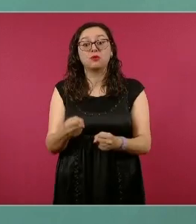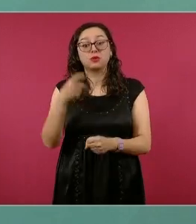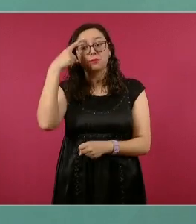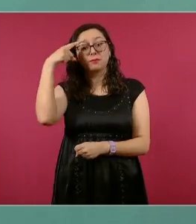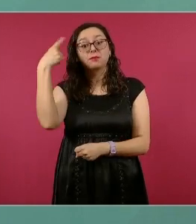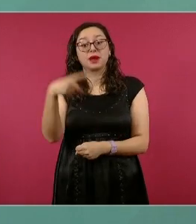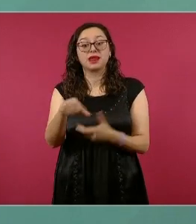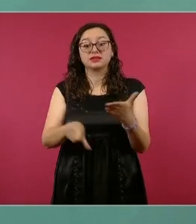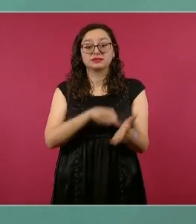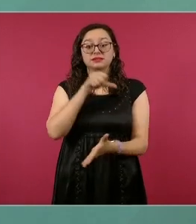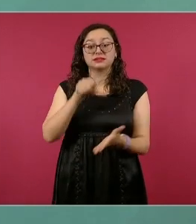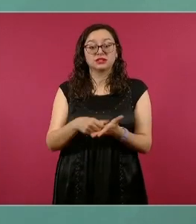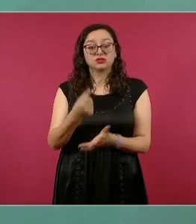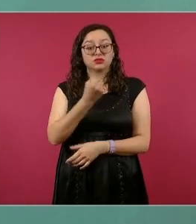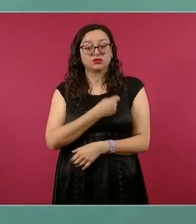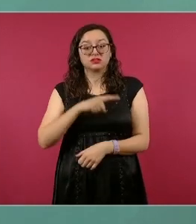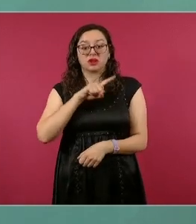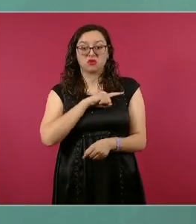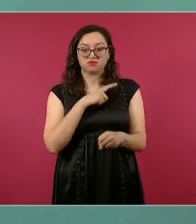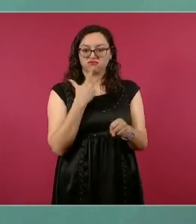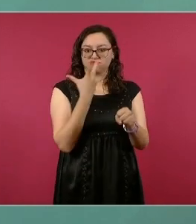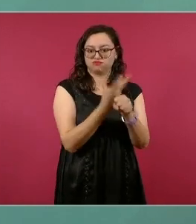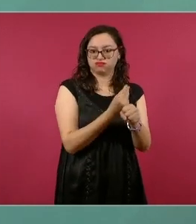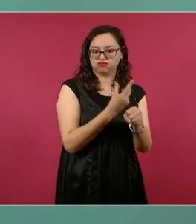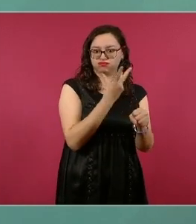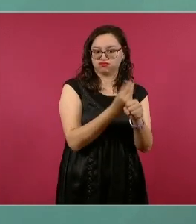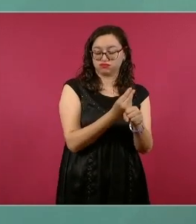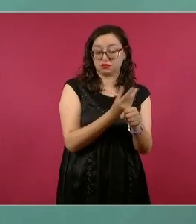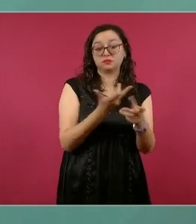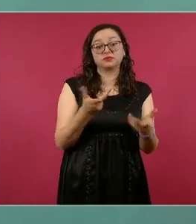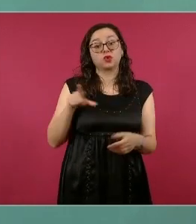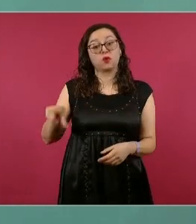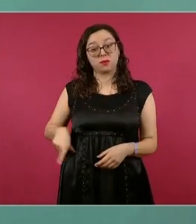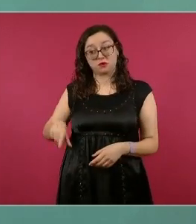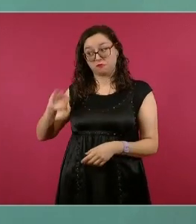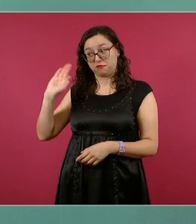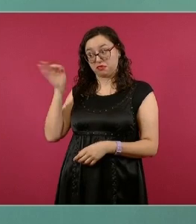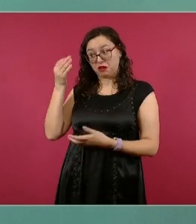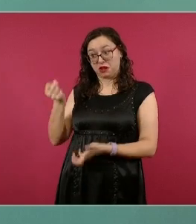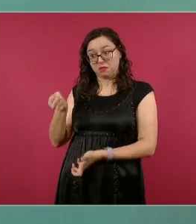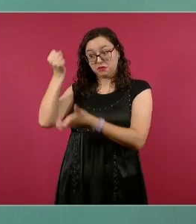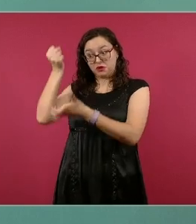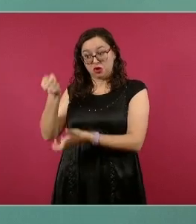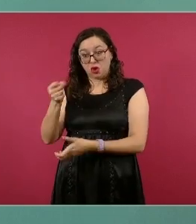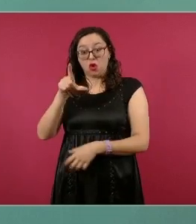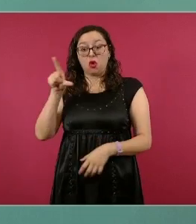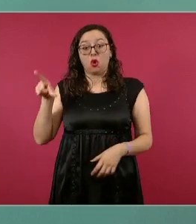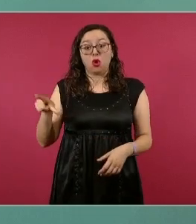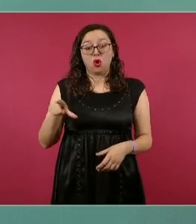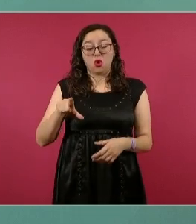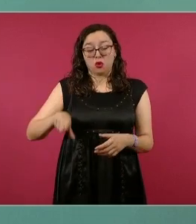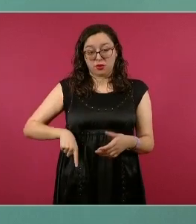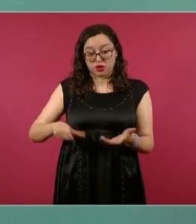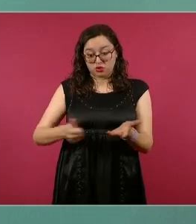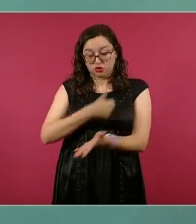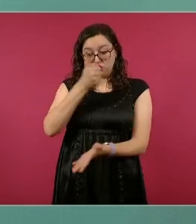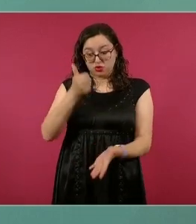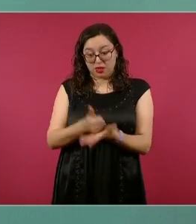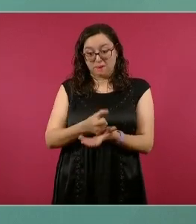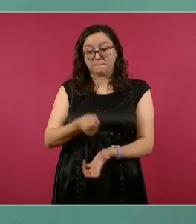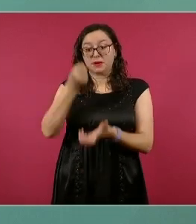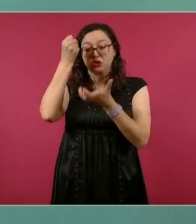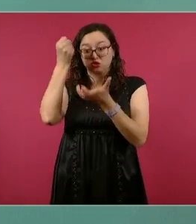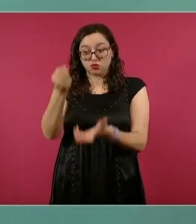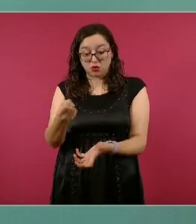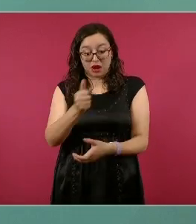como el gobierno federal tiene su presupuesto, el gobierno de la ciudad tiene su presupuesto, la alcaldía tiene su presupuesto, pues